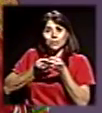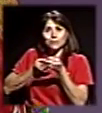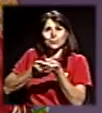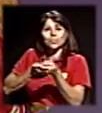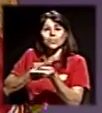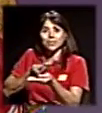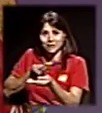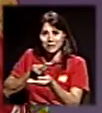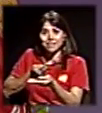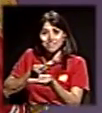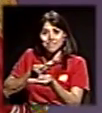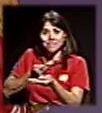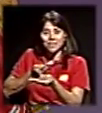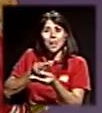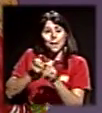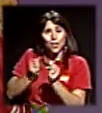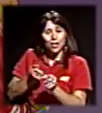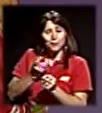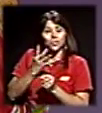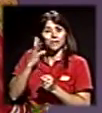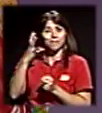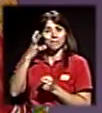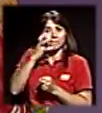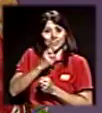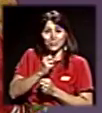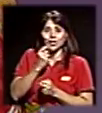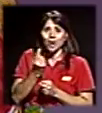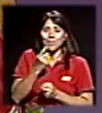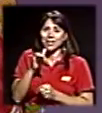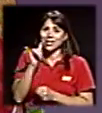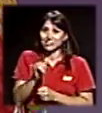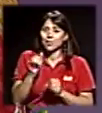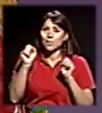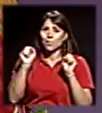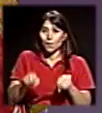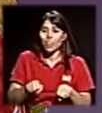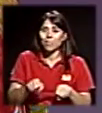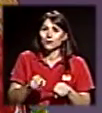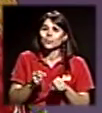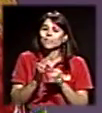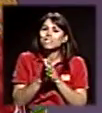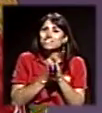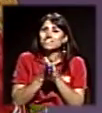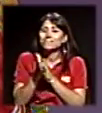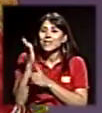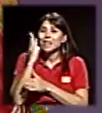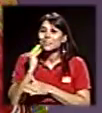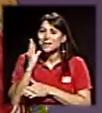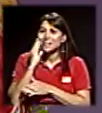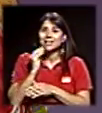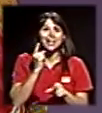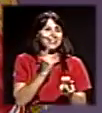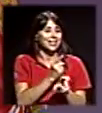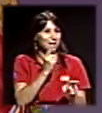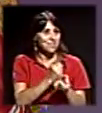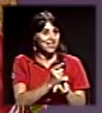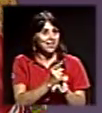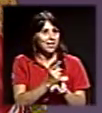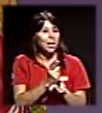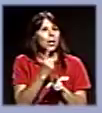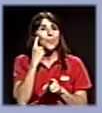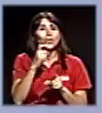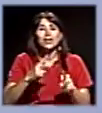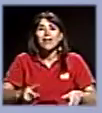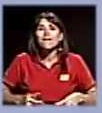poder degustarlo solamente así podemos sacar el jugo de la experiencia exactamente porque el sabor de la